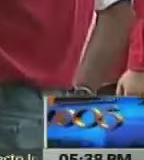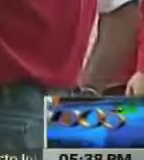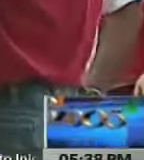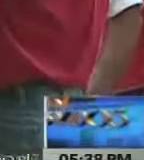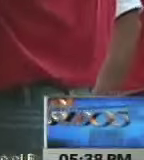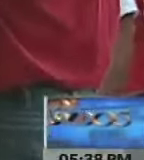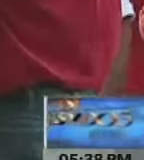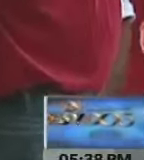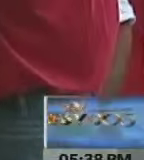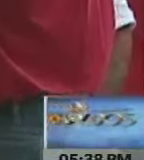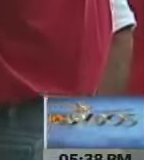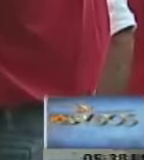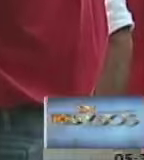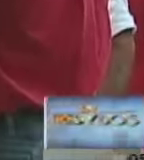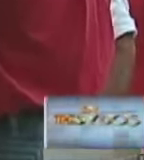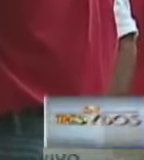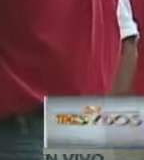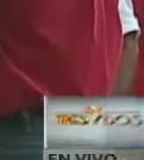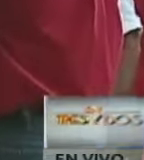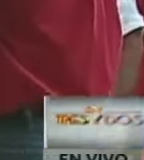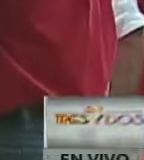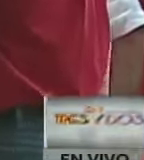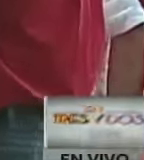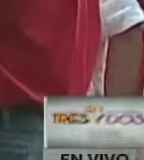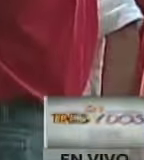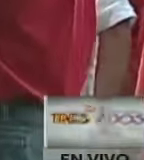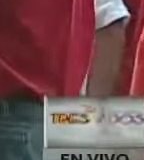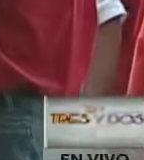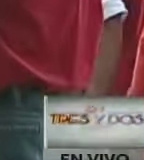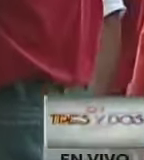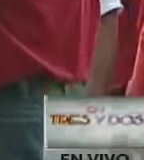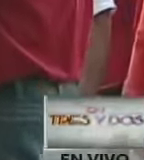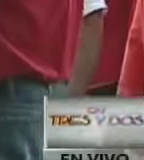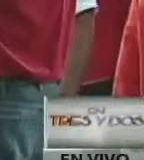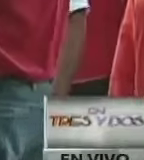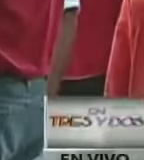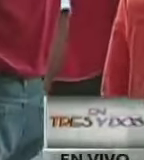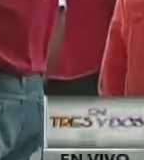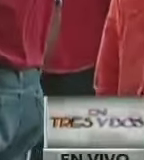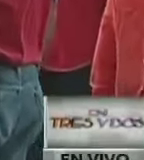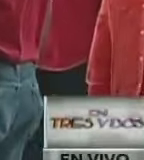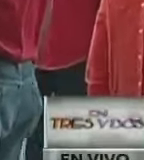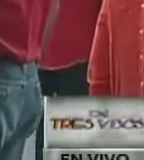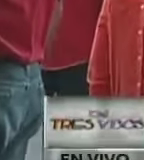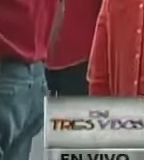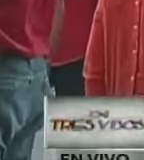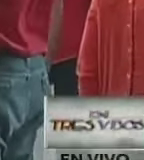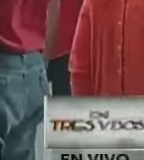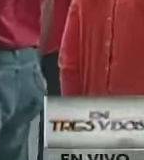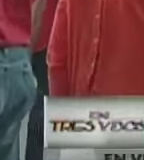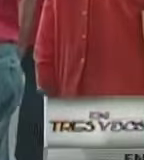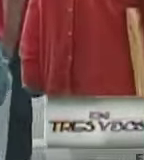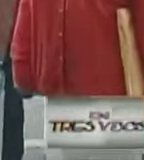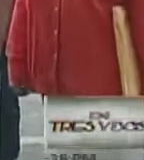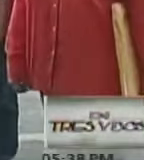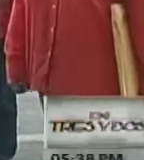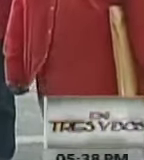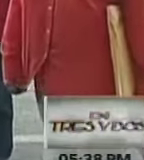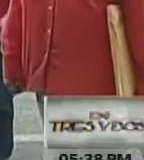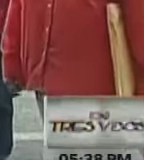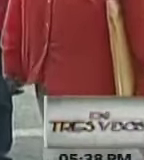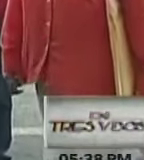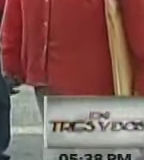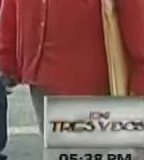iniciamos esta transmisión que tiene como motivo la visita del presidente de la República Bolivariana